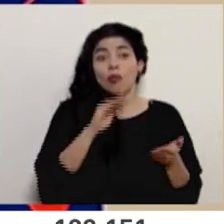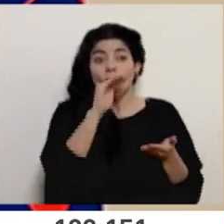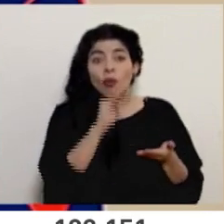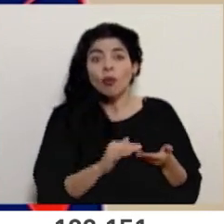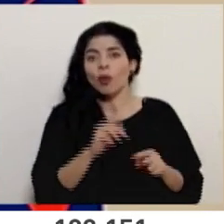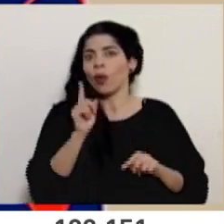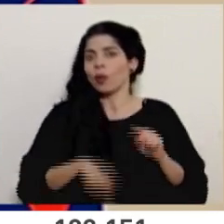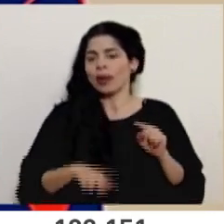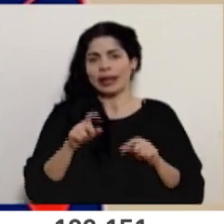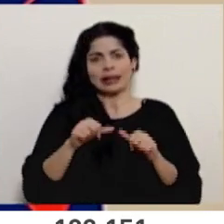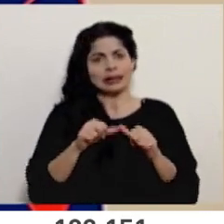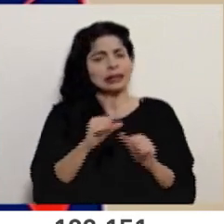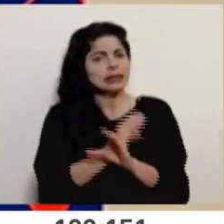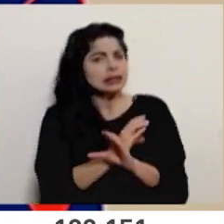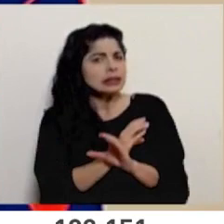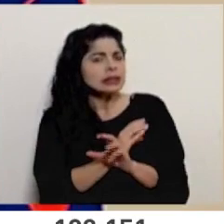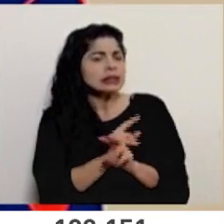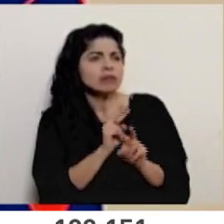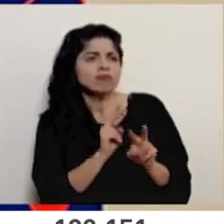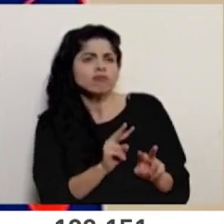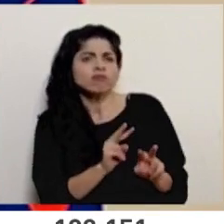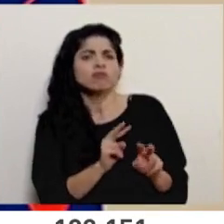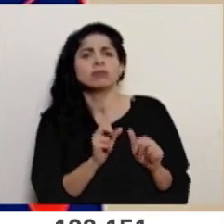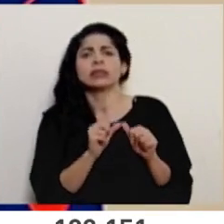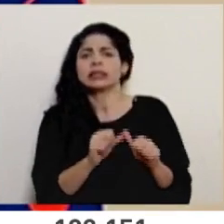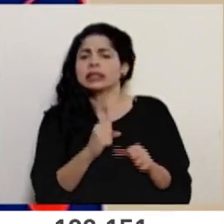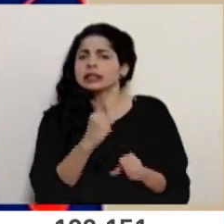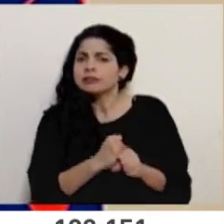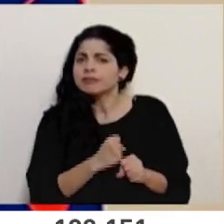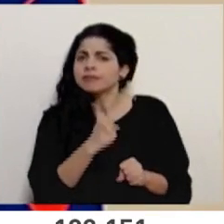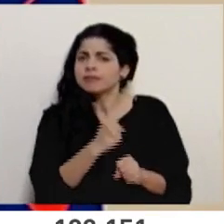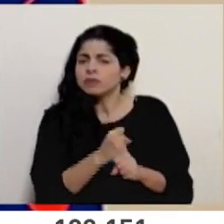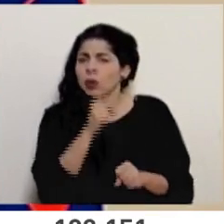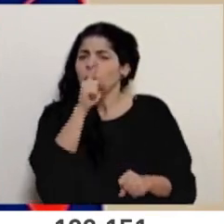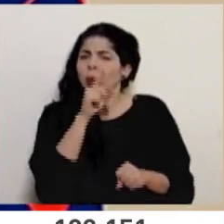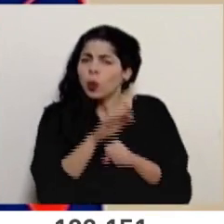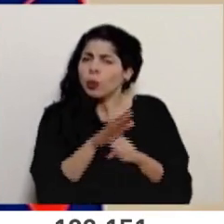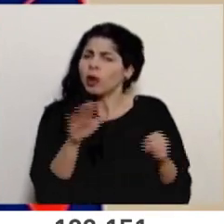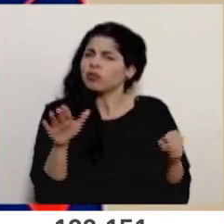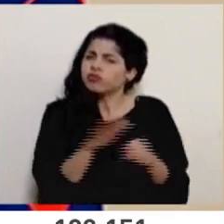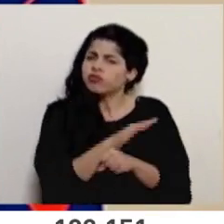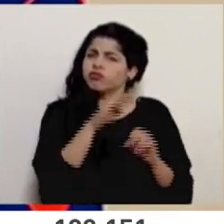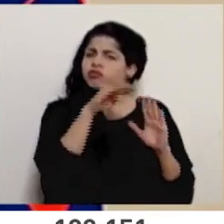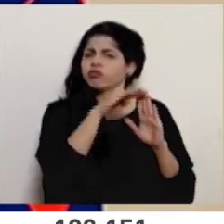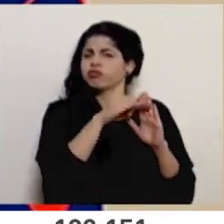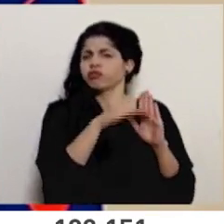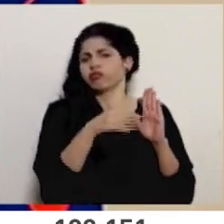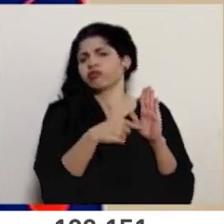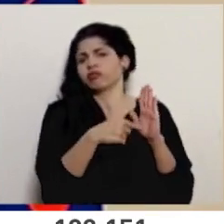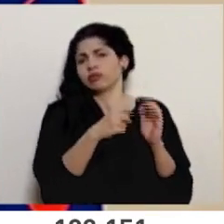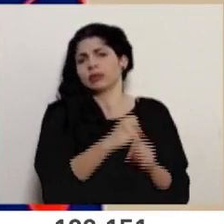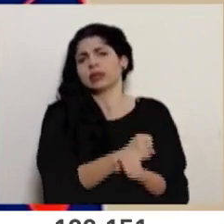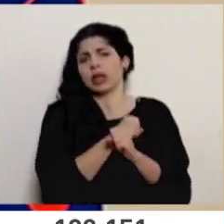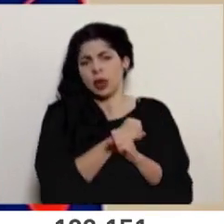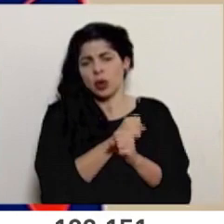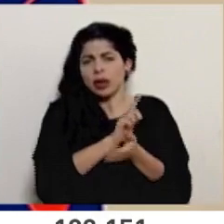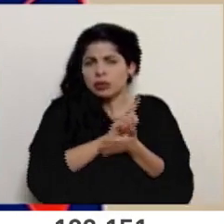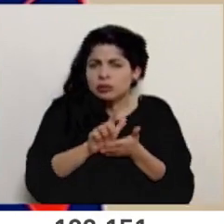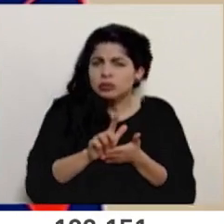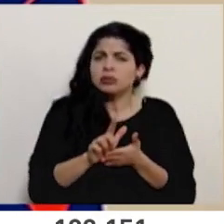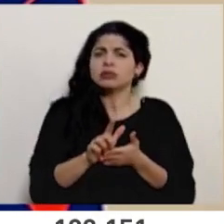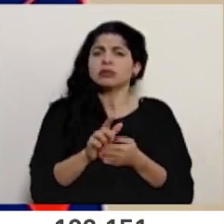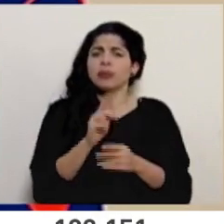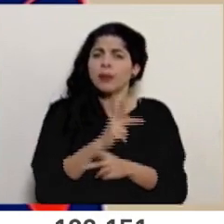podemos bajar la guardia, tenemos que seguir trabajando en el cumplimiento de todas las medidas de seguridad, de higiene,